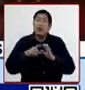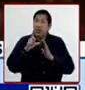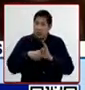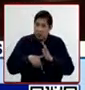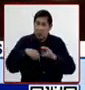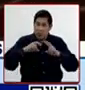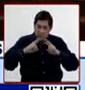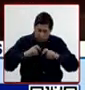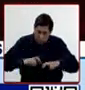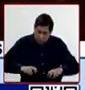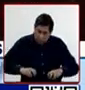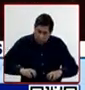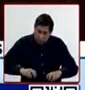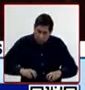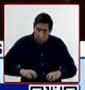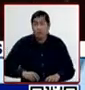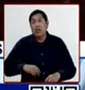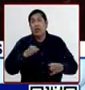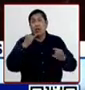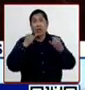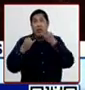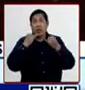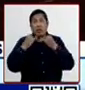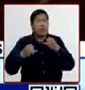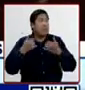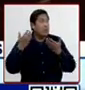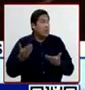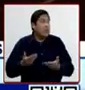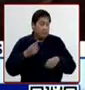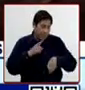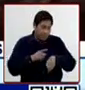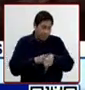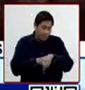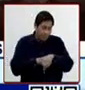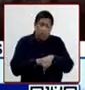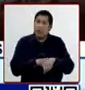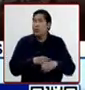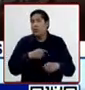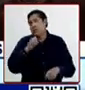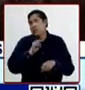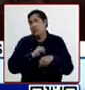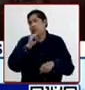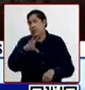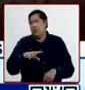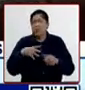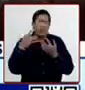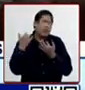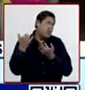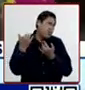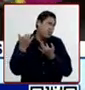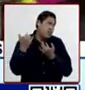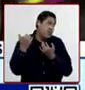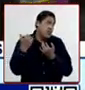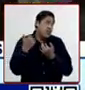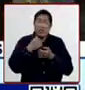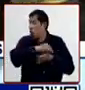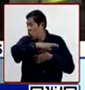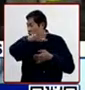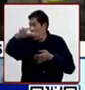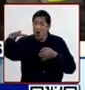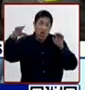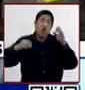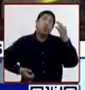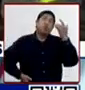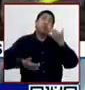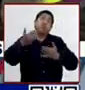posteriormente una investigación. Bien, es el informe que se tiene a esta hora de la noche. Como lo decían, están esperando justamente poder